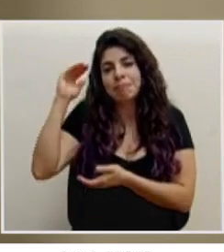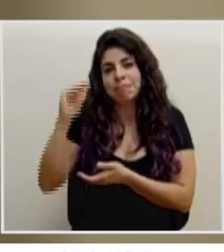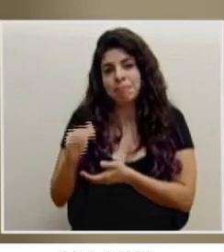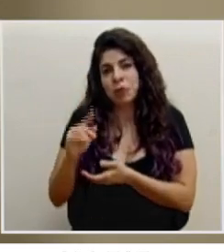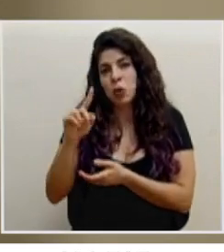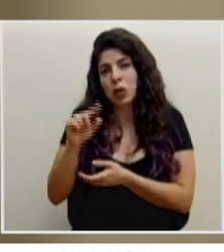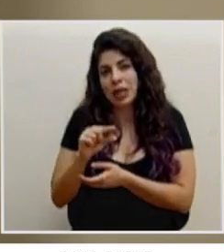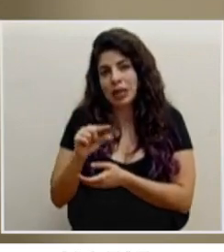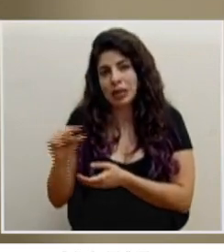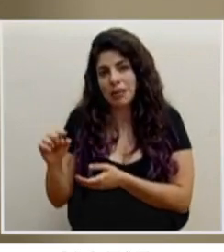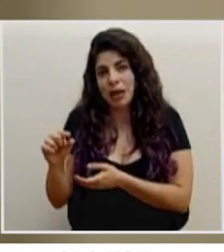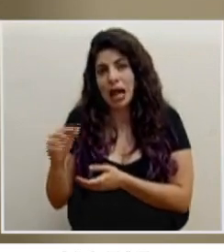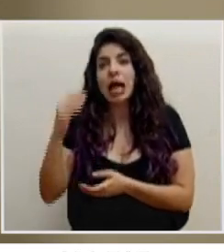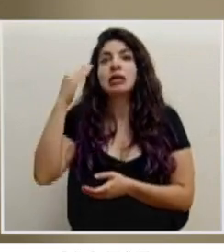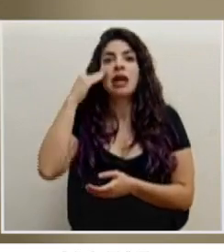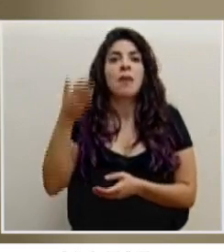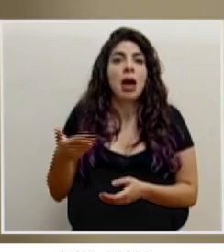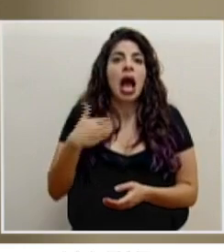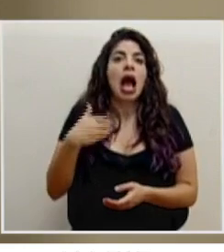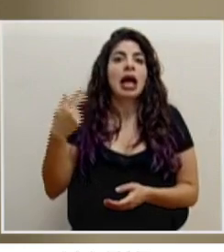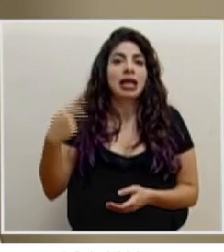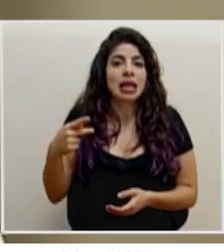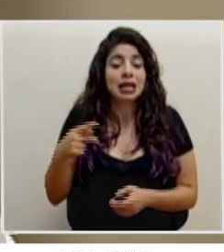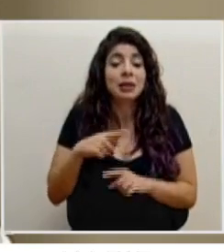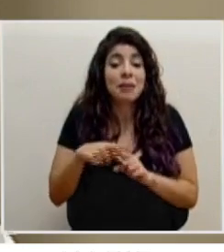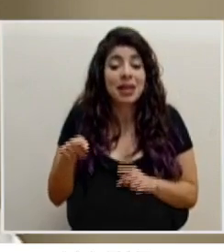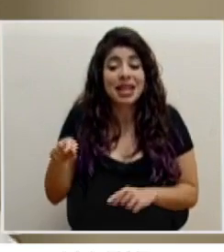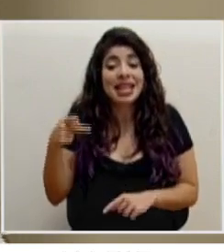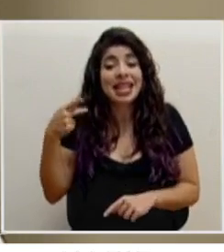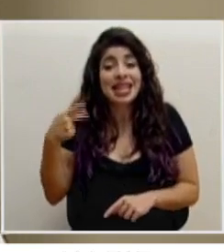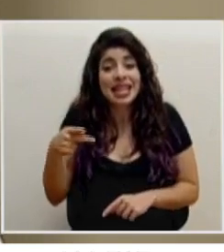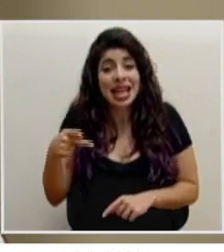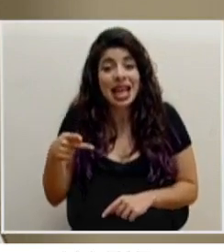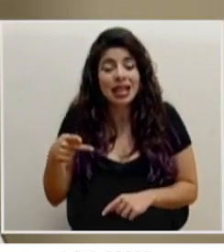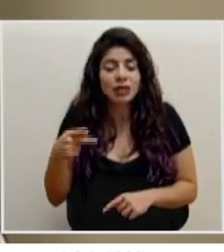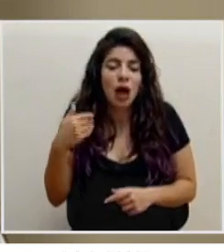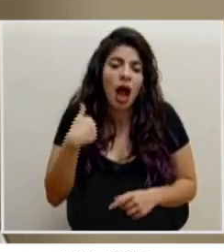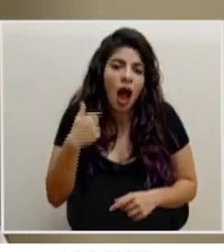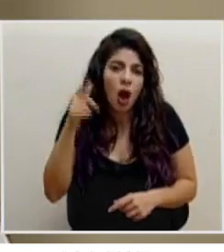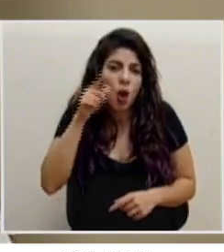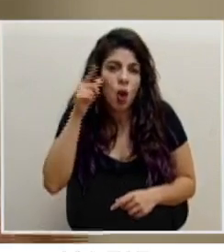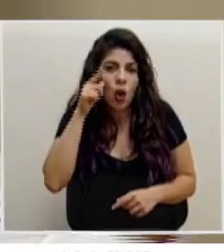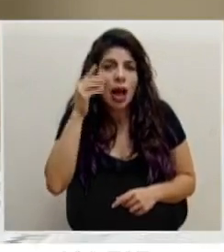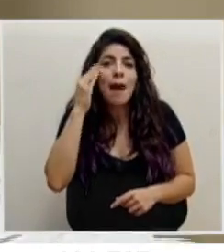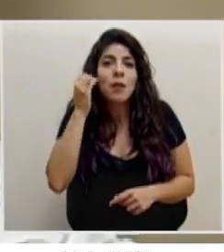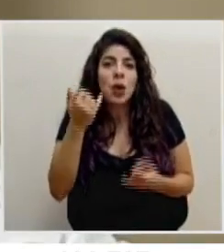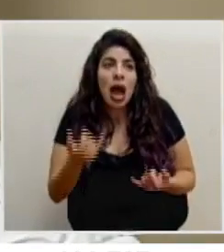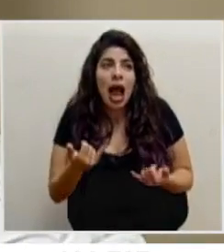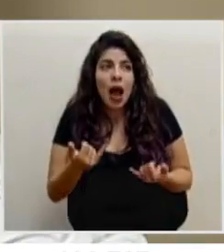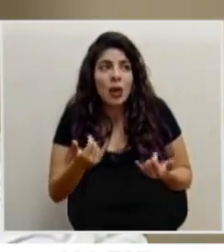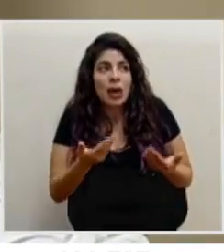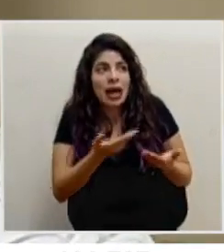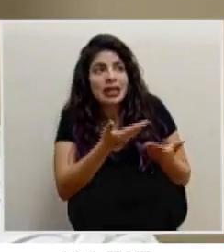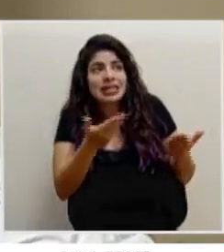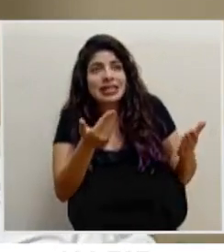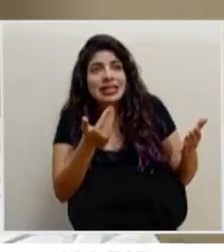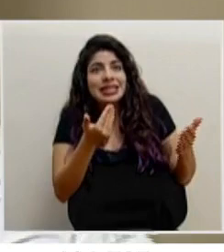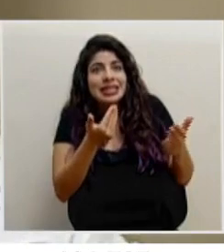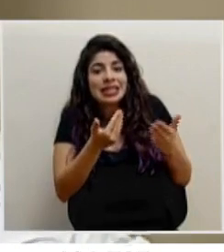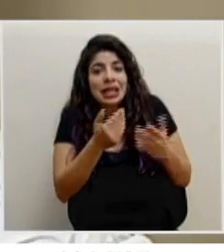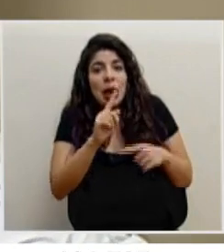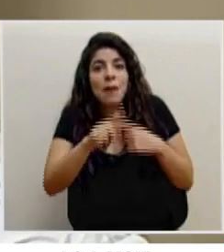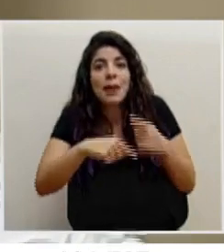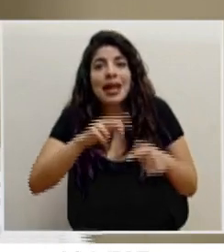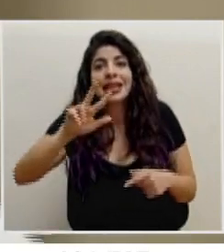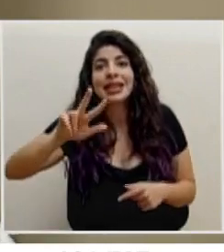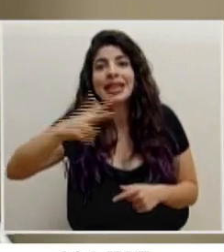1 semana, asumiendo un riesgo. Pero es un riesgo que tiene sentido en estos momentos porque estamos a las puertas de una